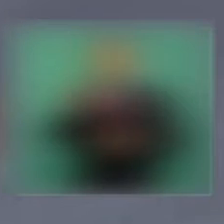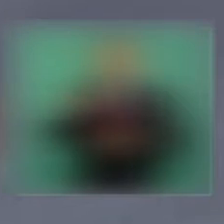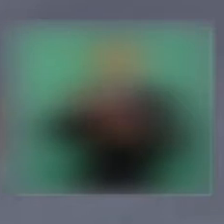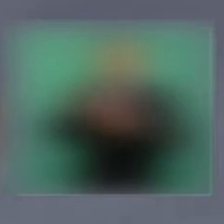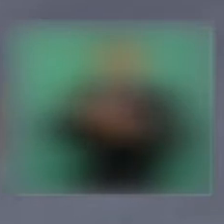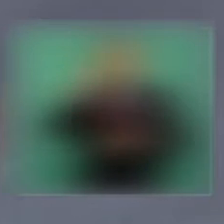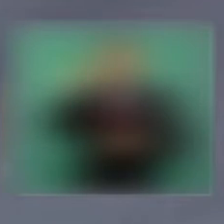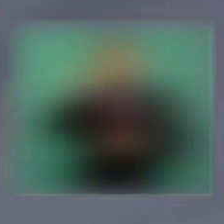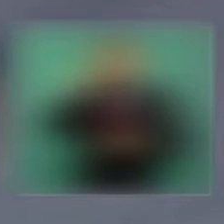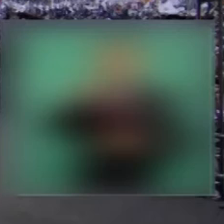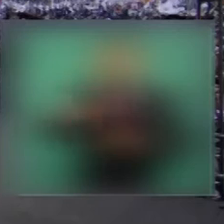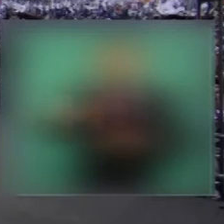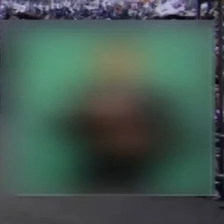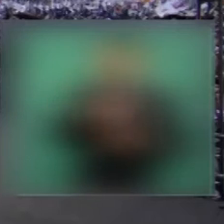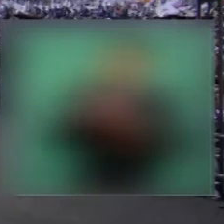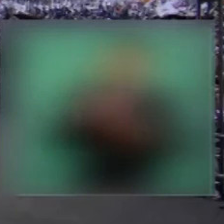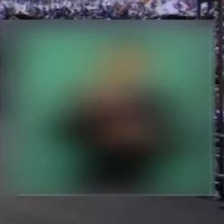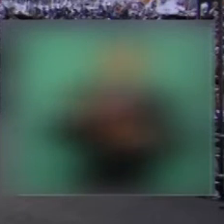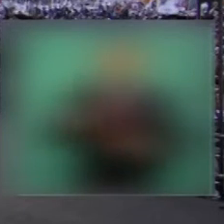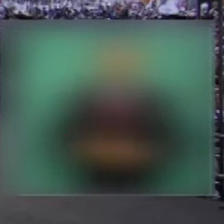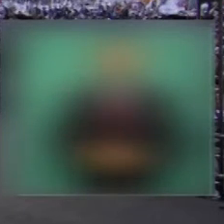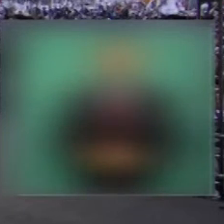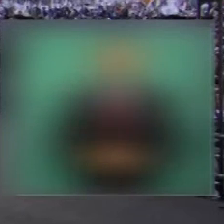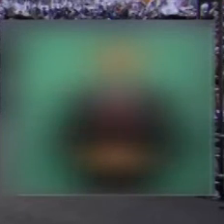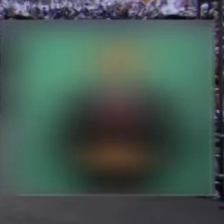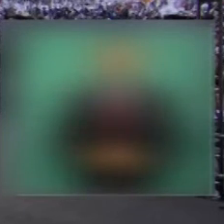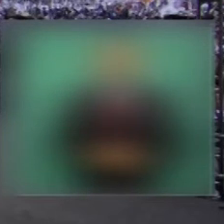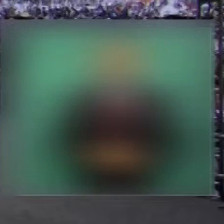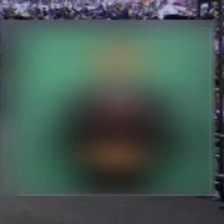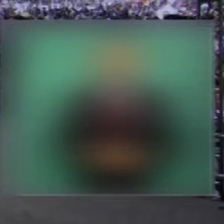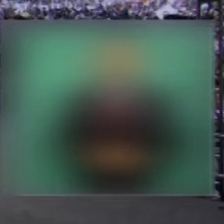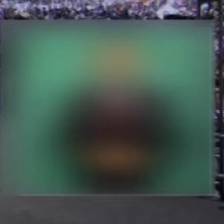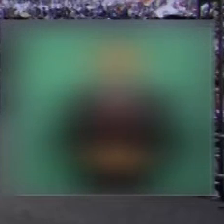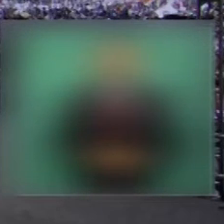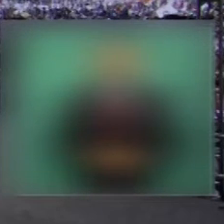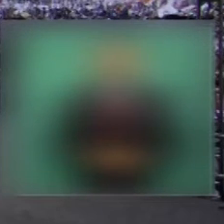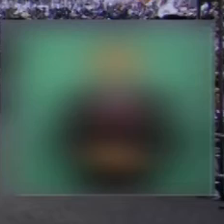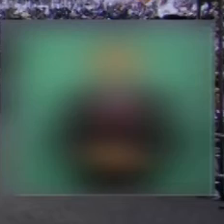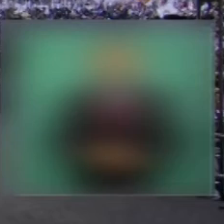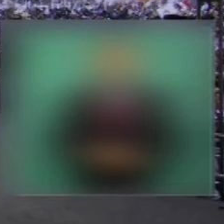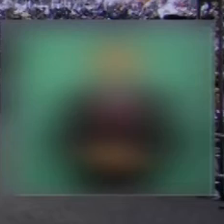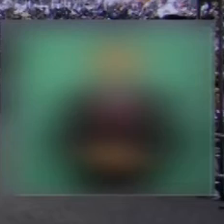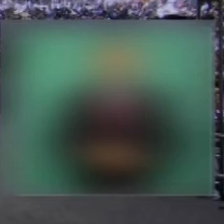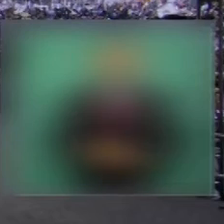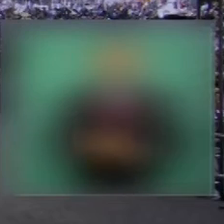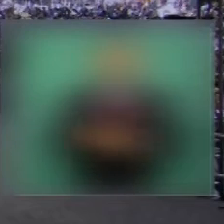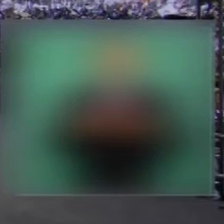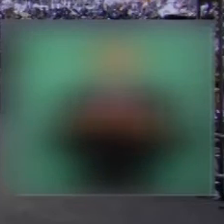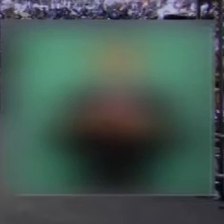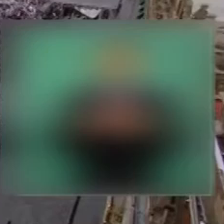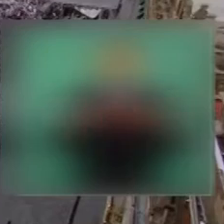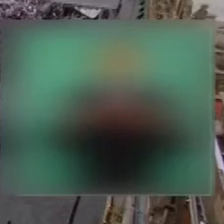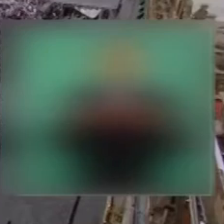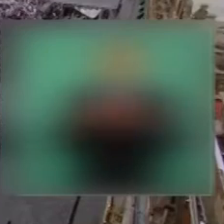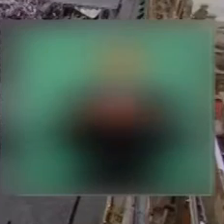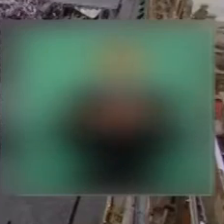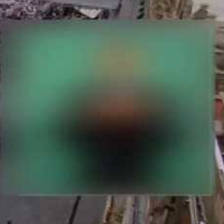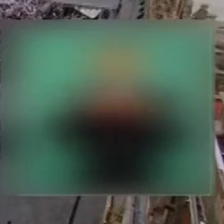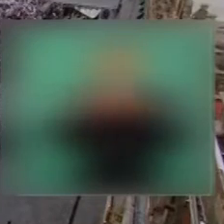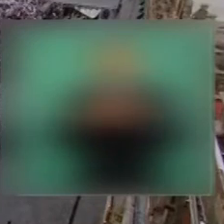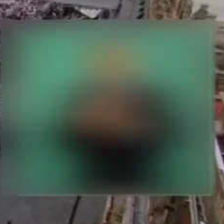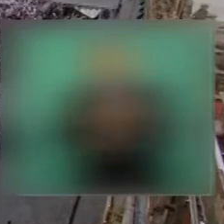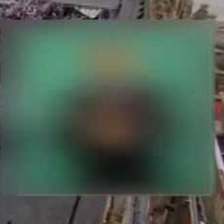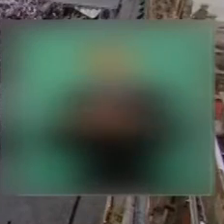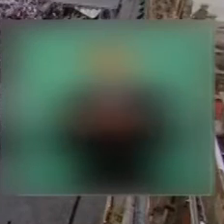y continúan los esfuerzos para construir la paz. El mandatario explicó que la construcción del Aeropuerto Internacional General Felipe Ángeles, a cargo